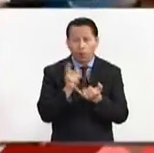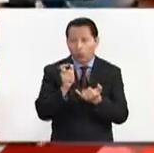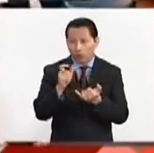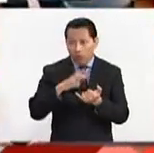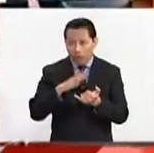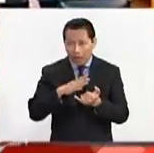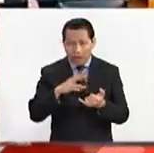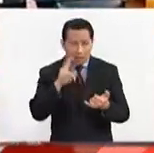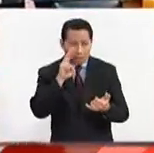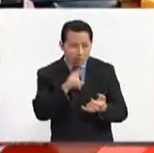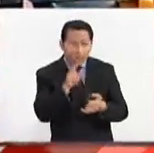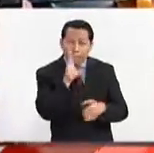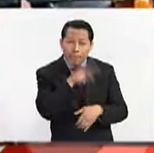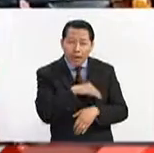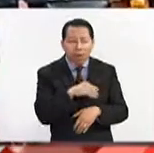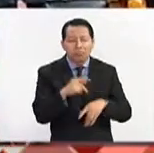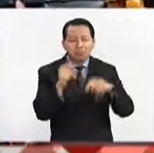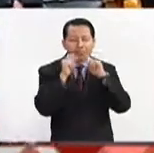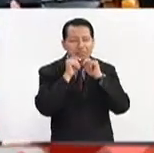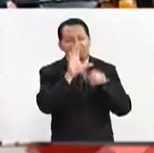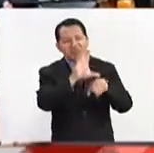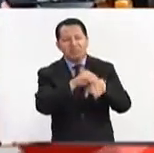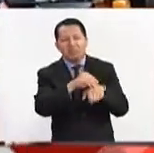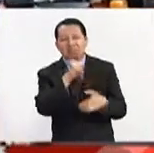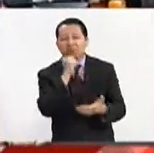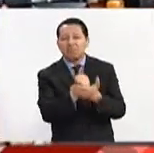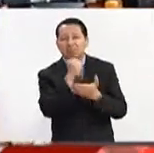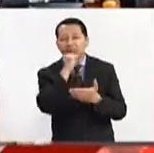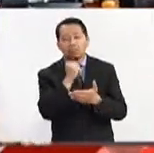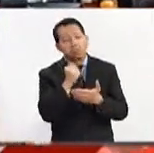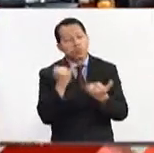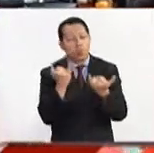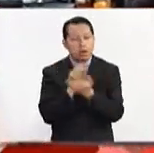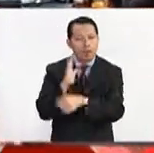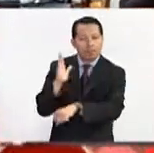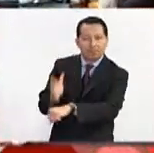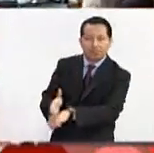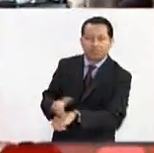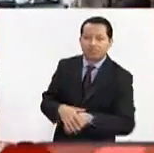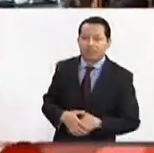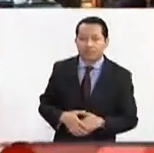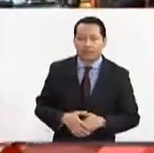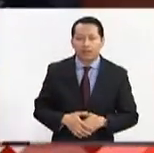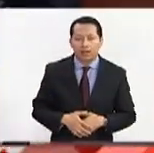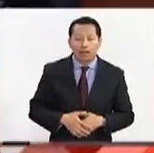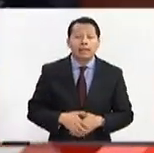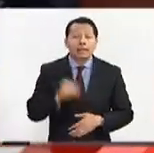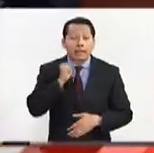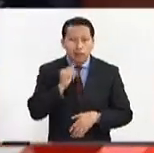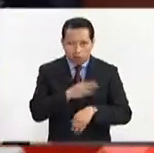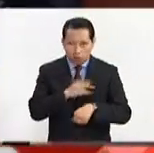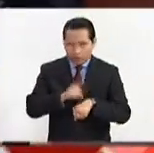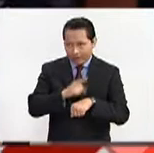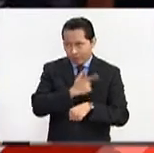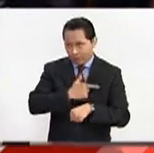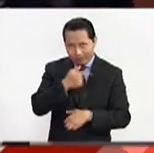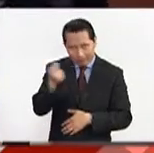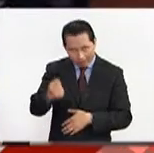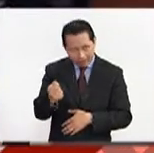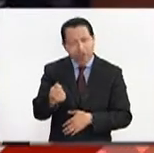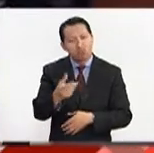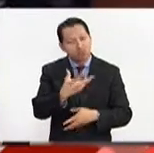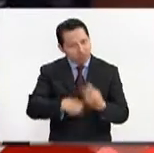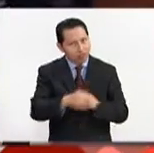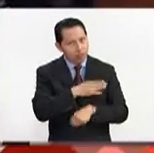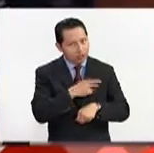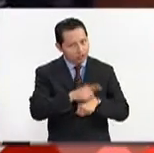autorizaciones. Senadora, me da mucho gusto saludarlo, muy buenos días. Esta iniciativa en comisiones, ¿en